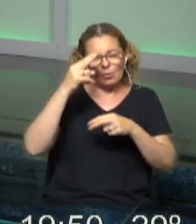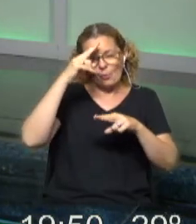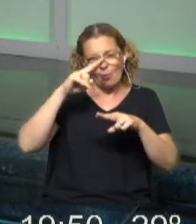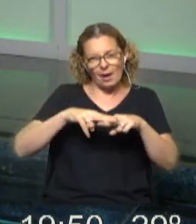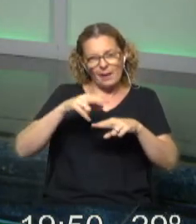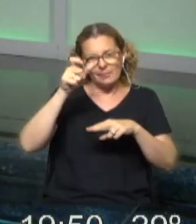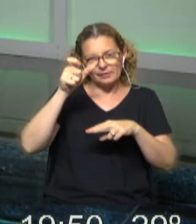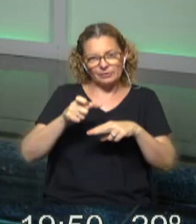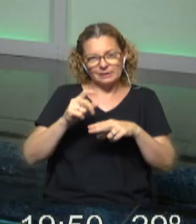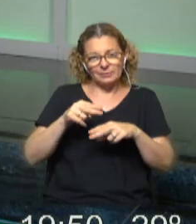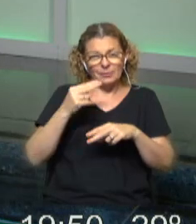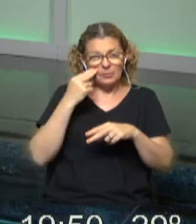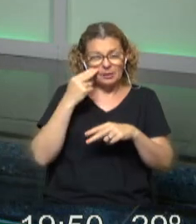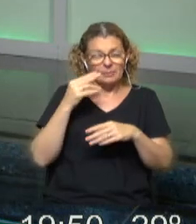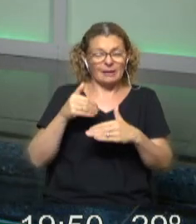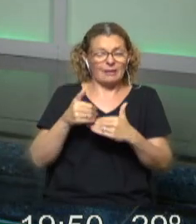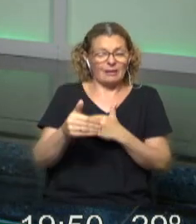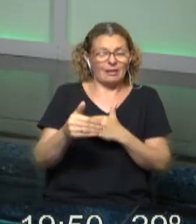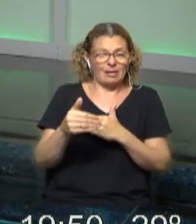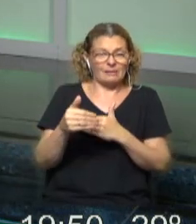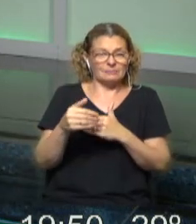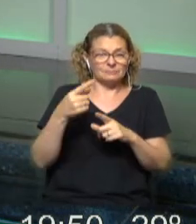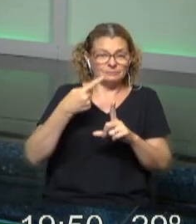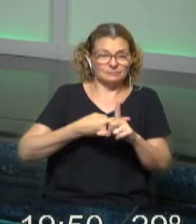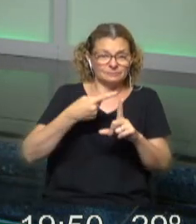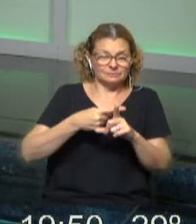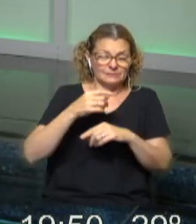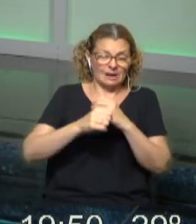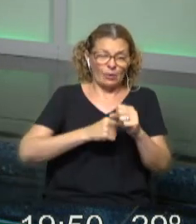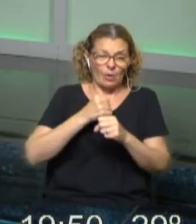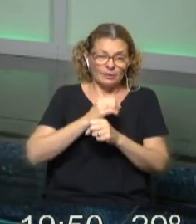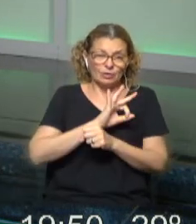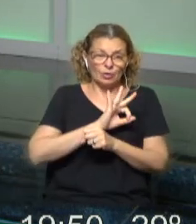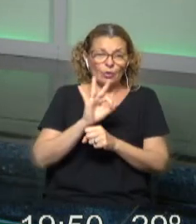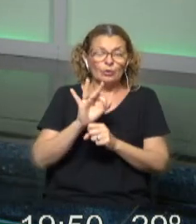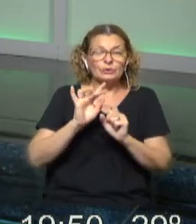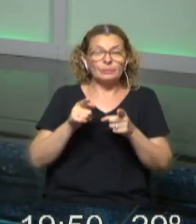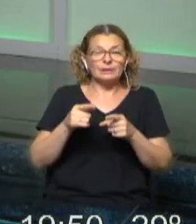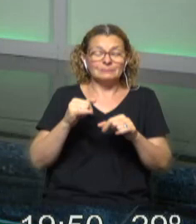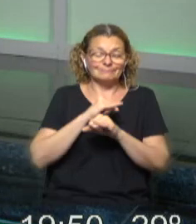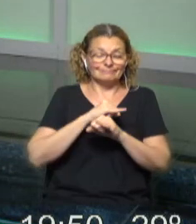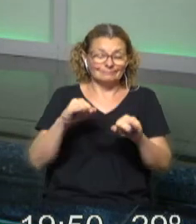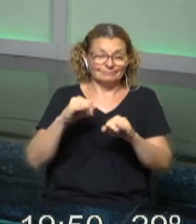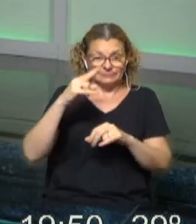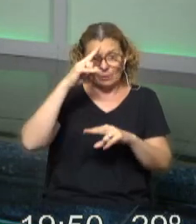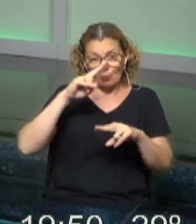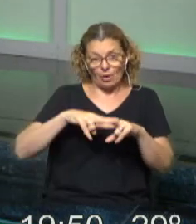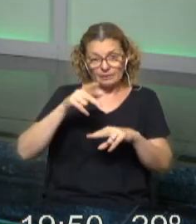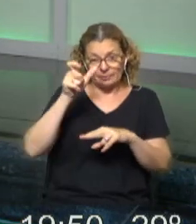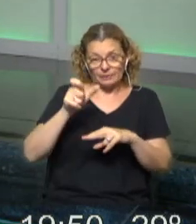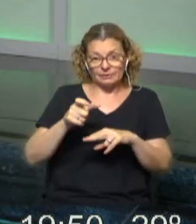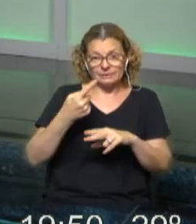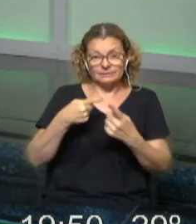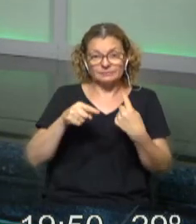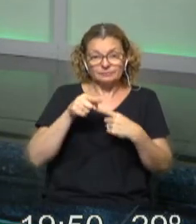es decir, con problemas que quedan por varios meses o años o que terminan en la muerte, por ejemplo. Y